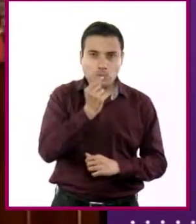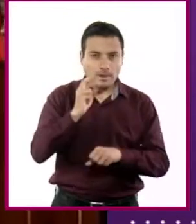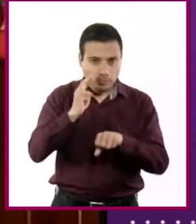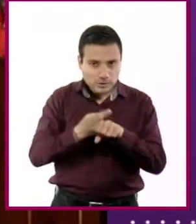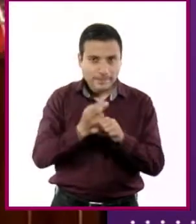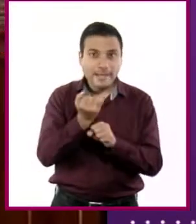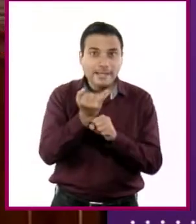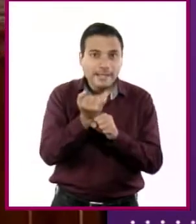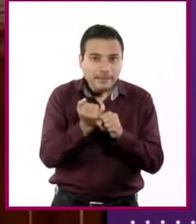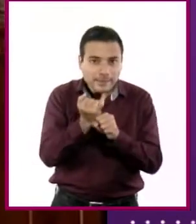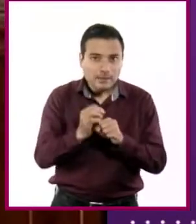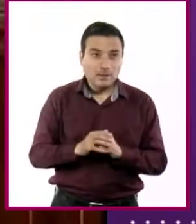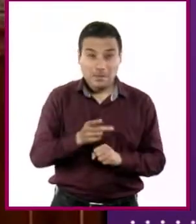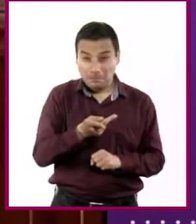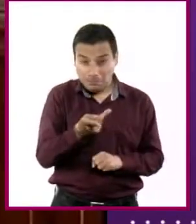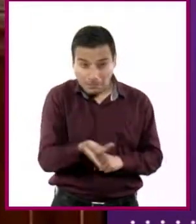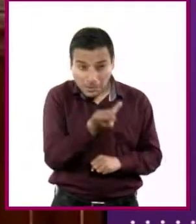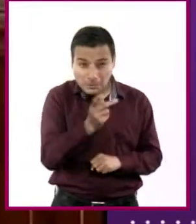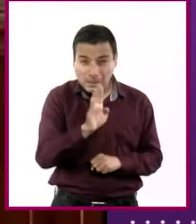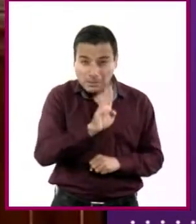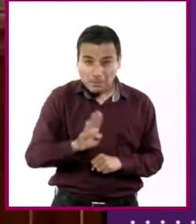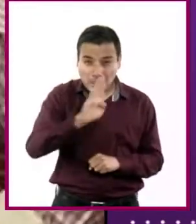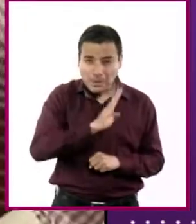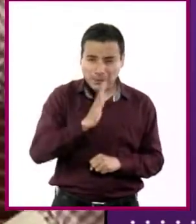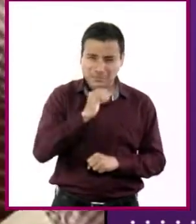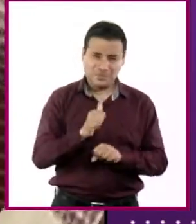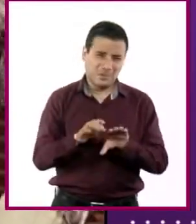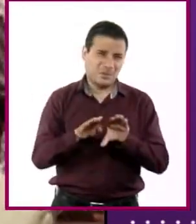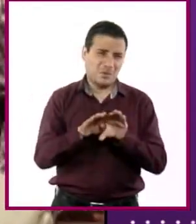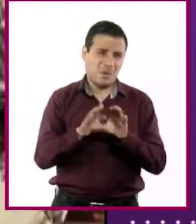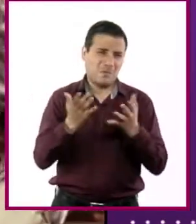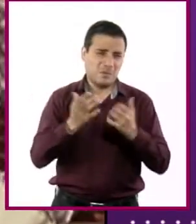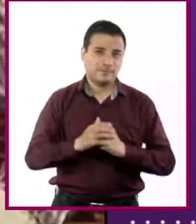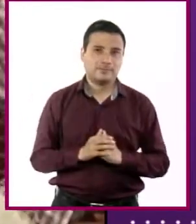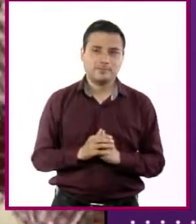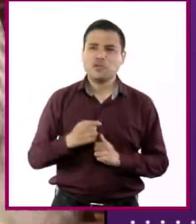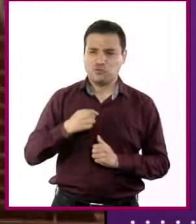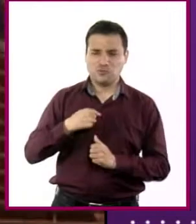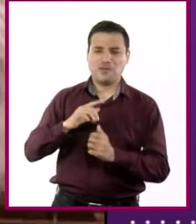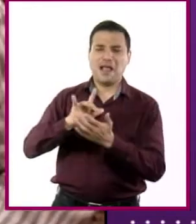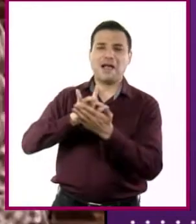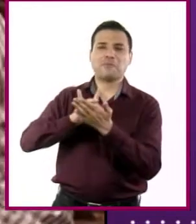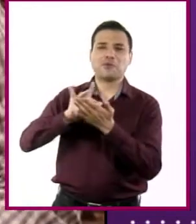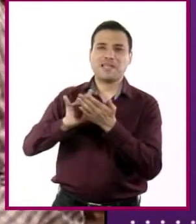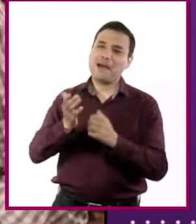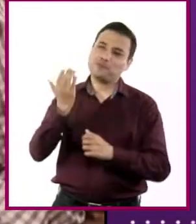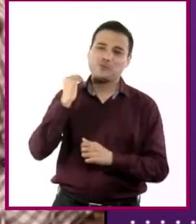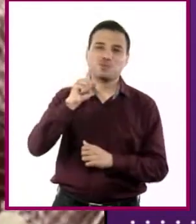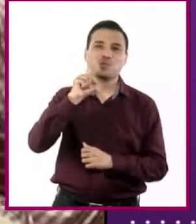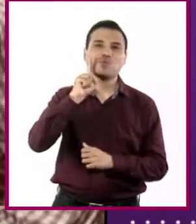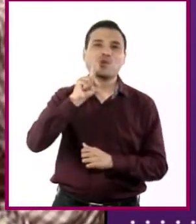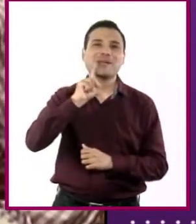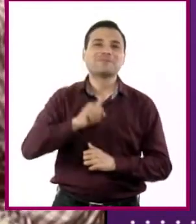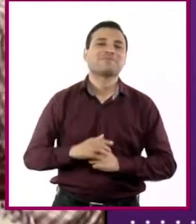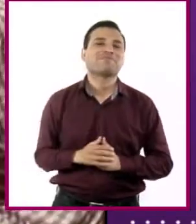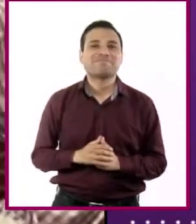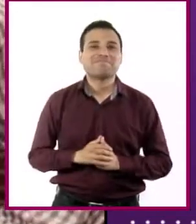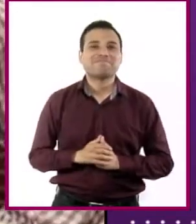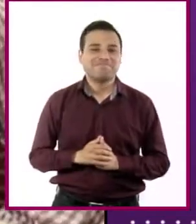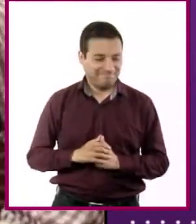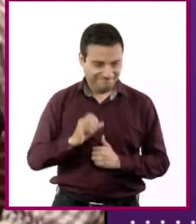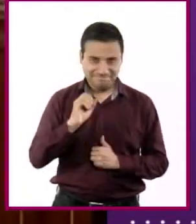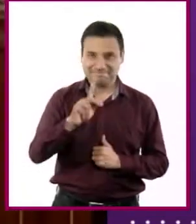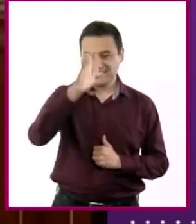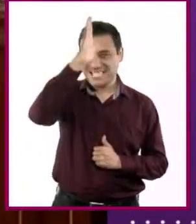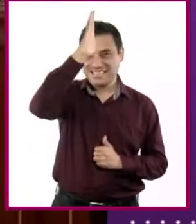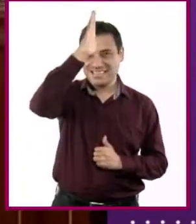No acudimos con adivinos. Yo estoy con usted, Mr. Wong. Oh. Vamos con esa adivina. Oh. Perfecto, buen